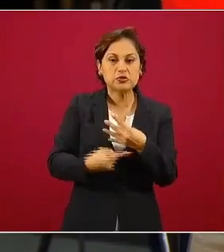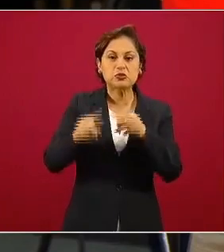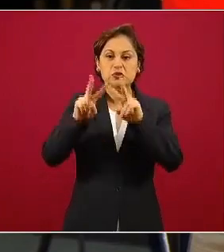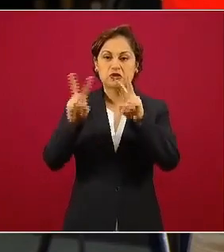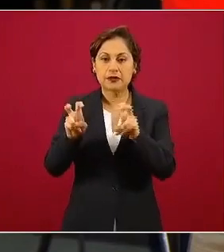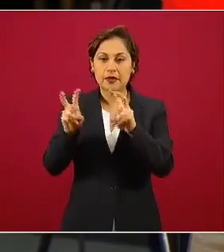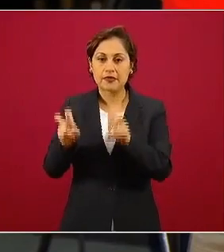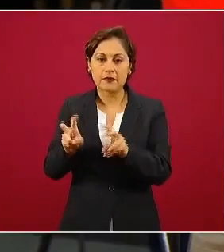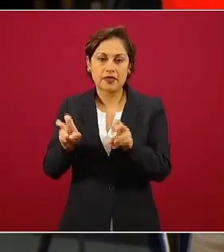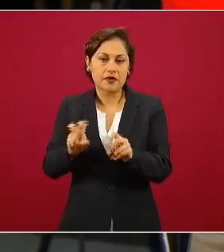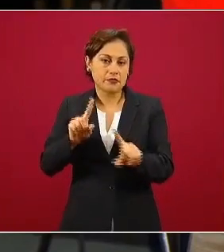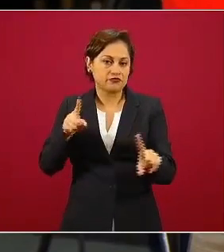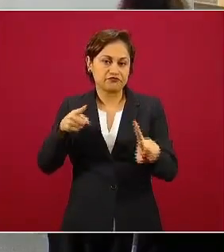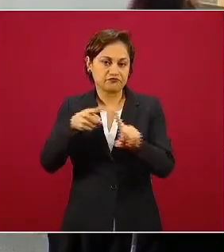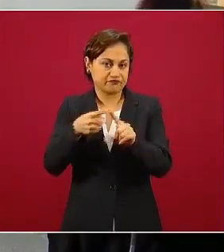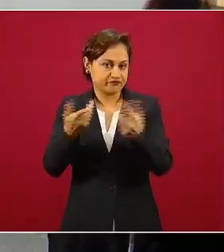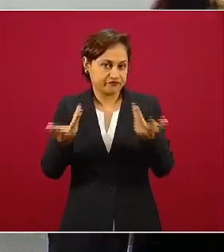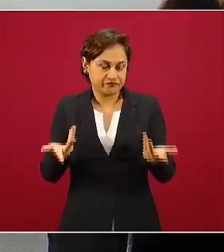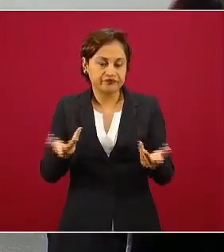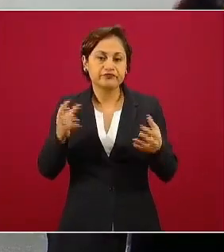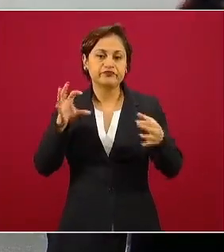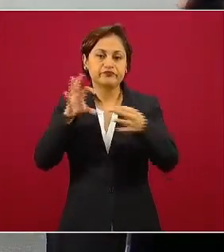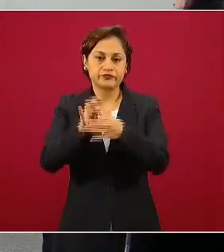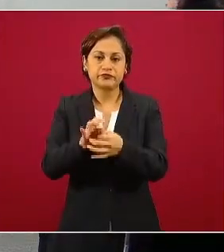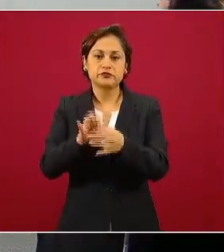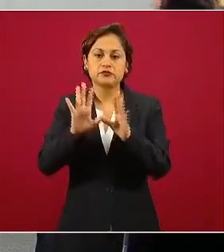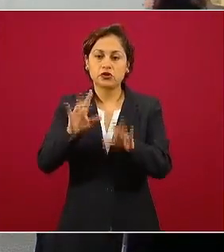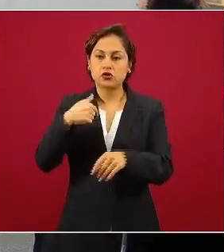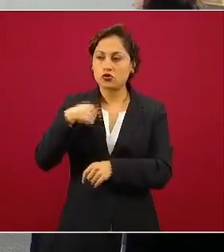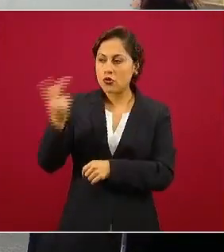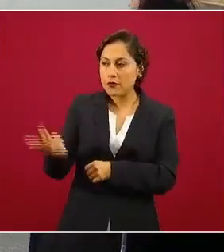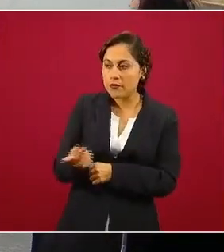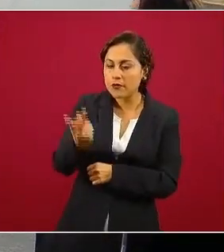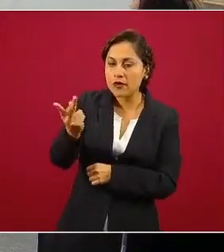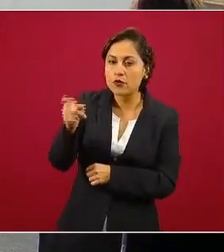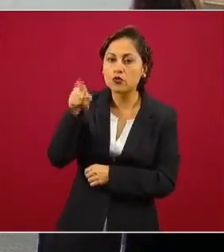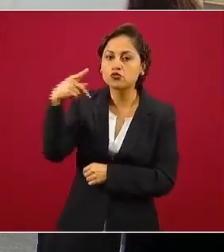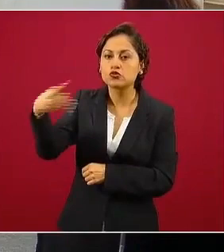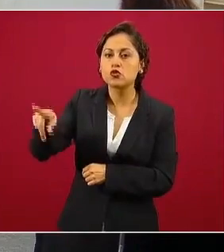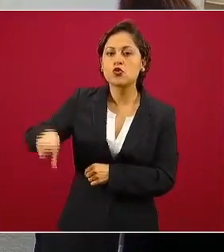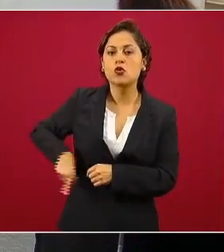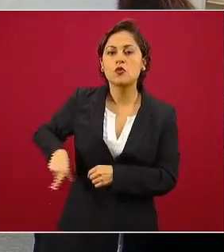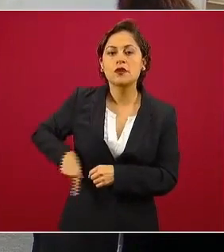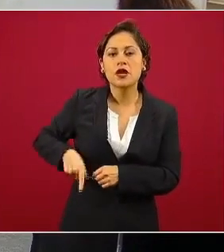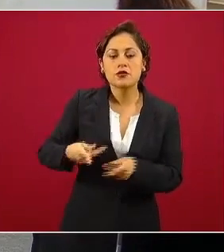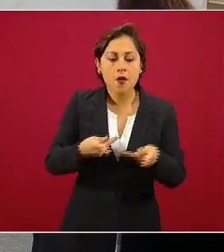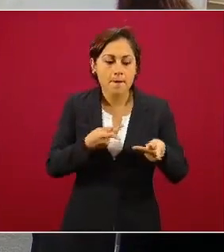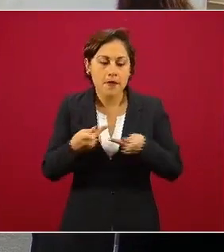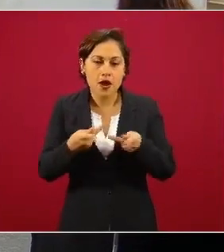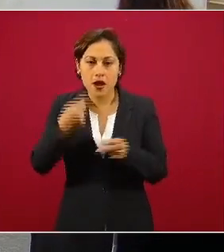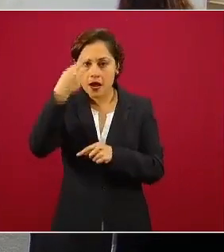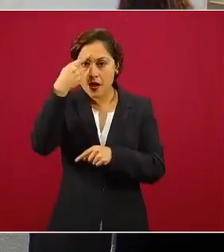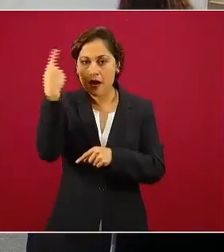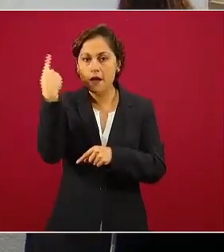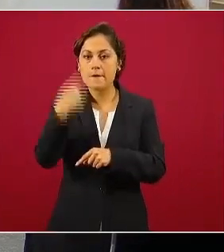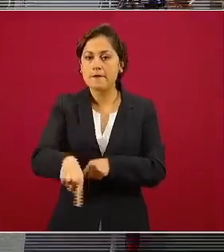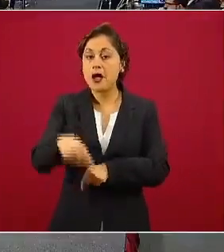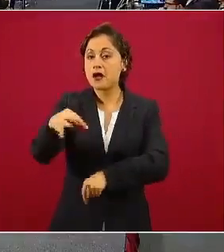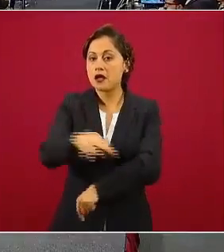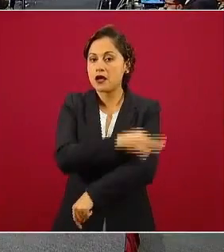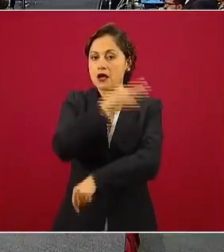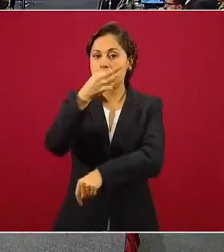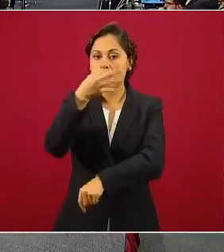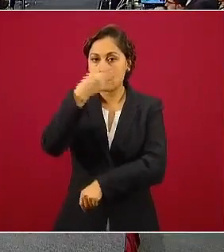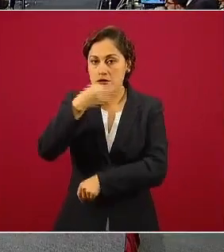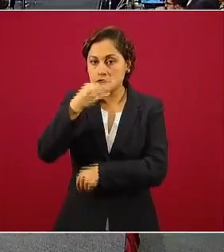yo le estoy planteando. ¿Qué decisión ha tomado su gobierno para empezar esta campaña de la influenza? Primeramente. Pues